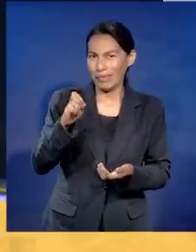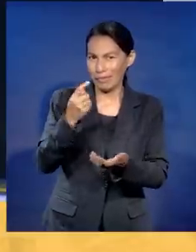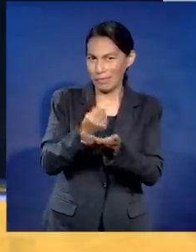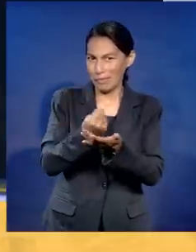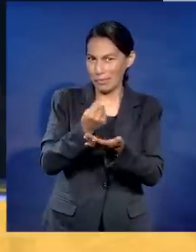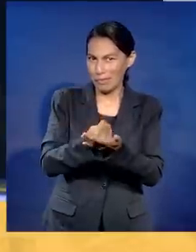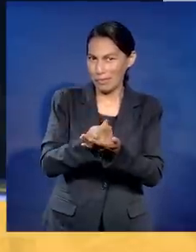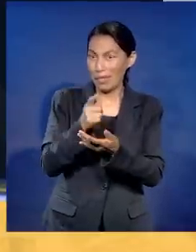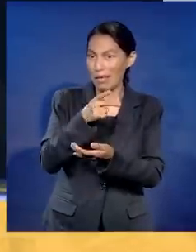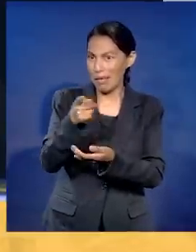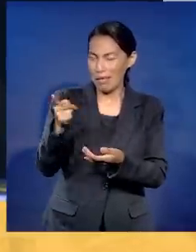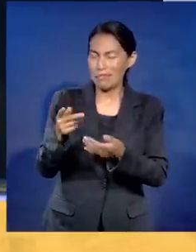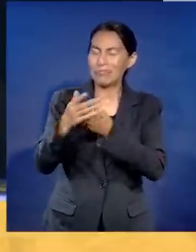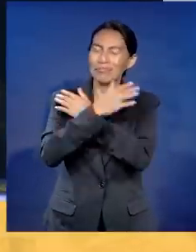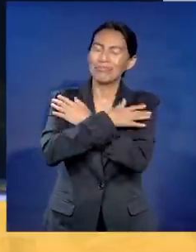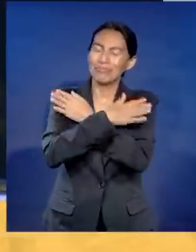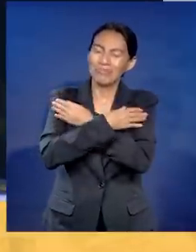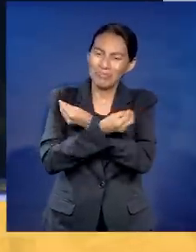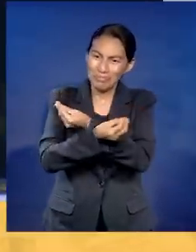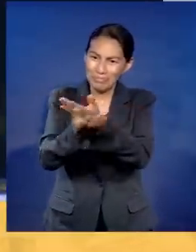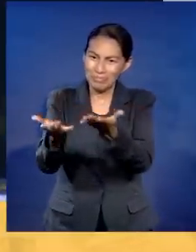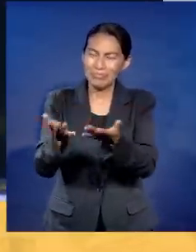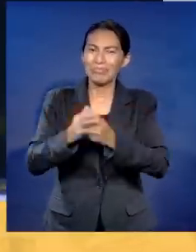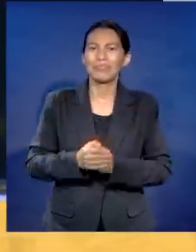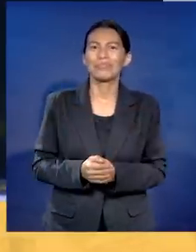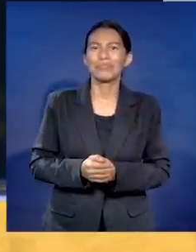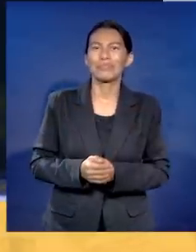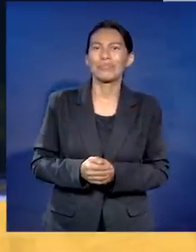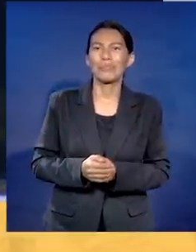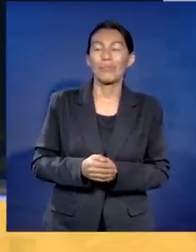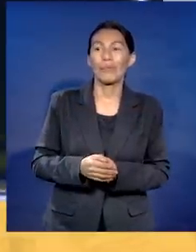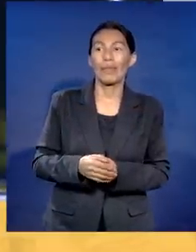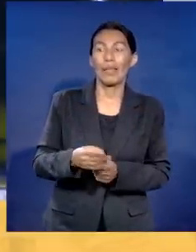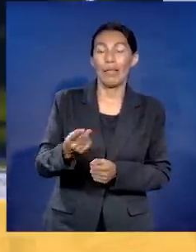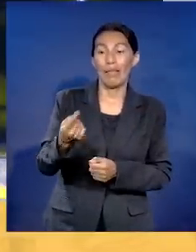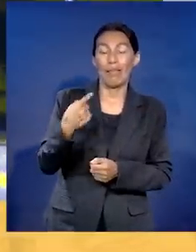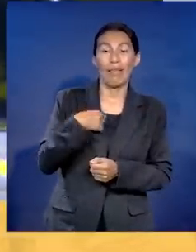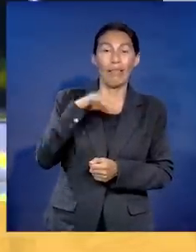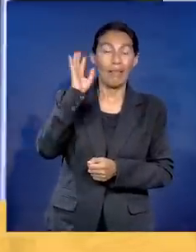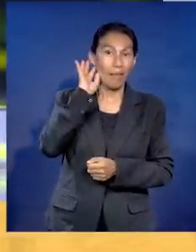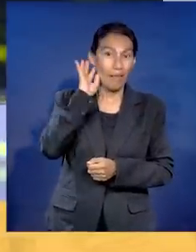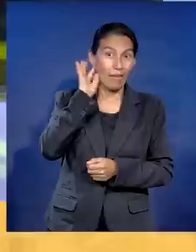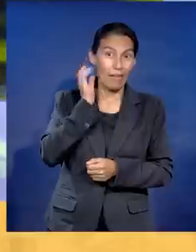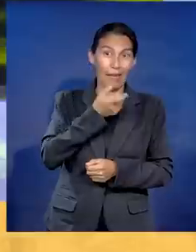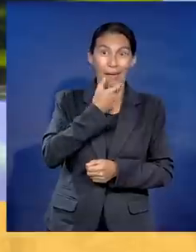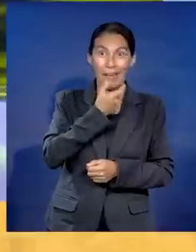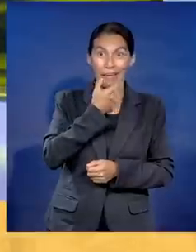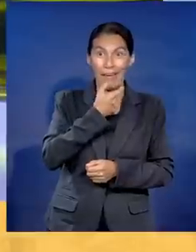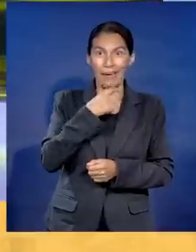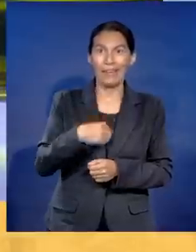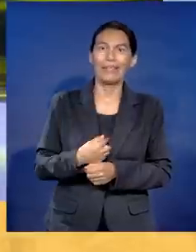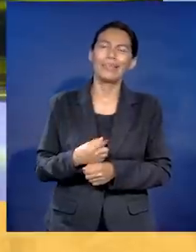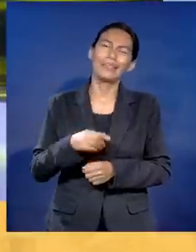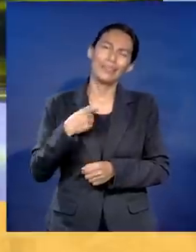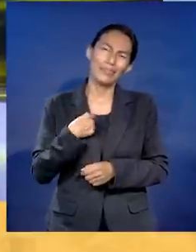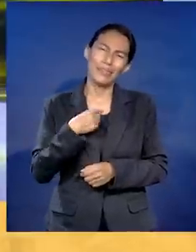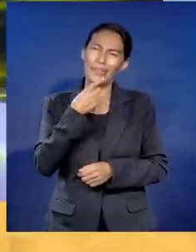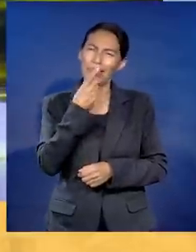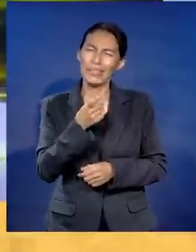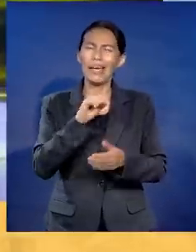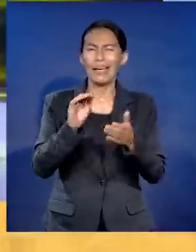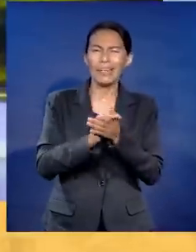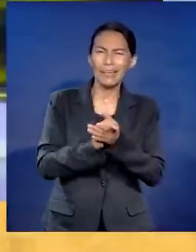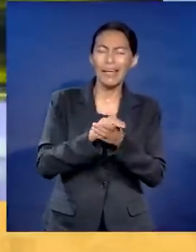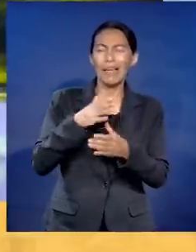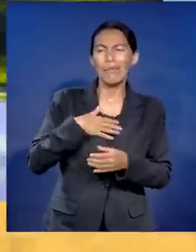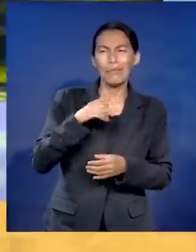un abrazo muy cariñoso. Me escuchaban y nada más se reían, especialmente los casados de más años, cuando yo contaba, no, oh,